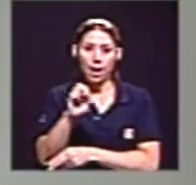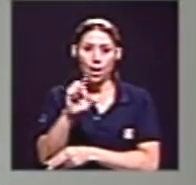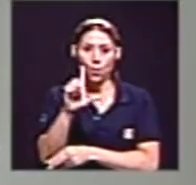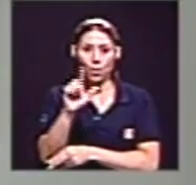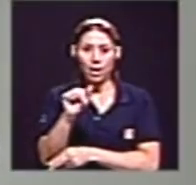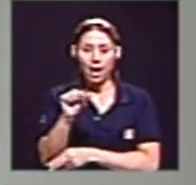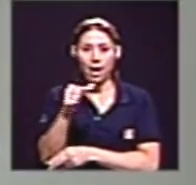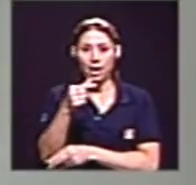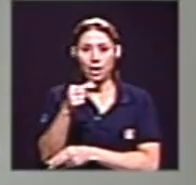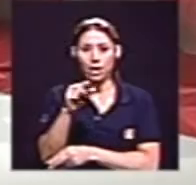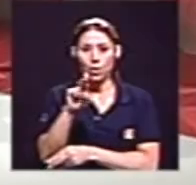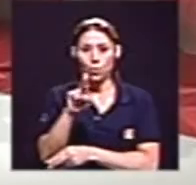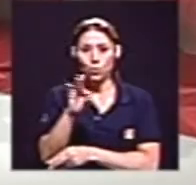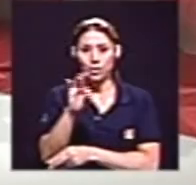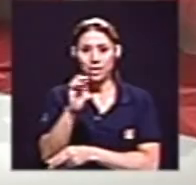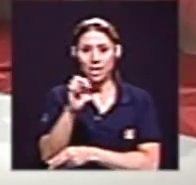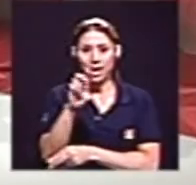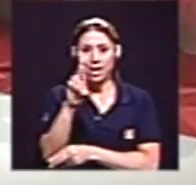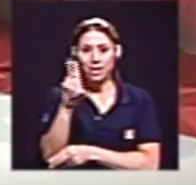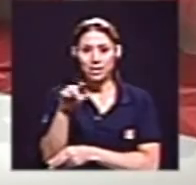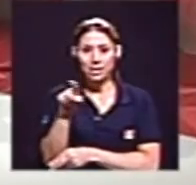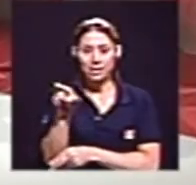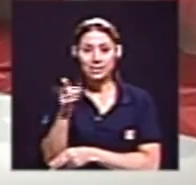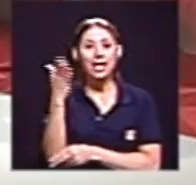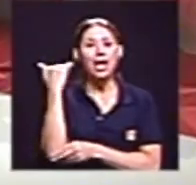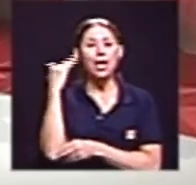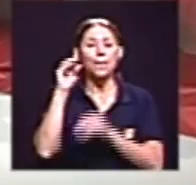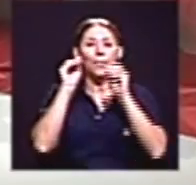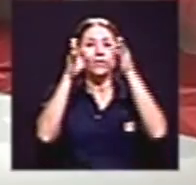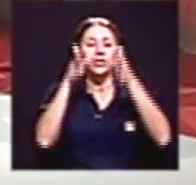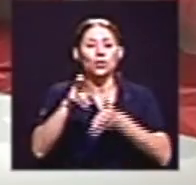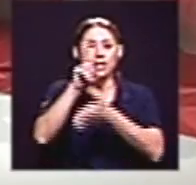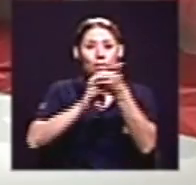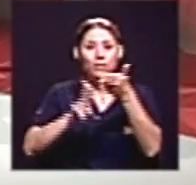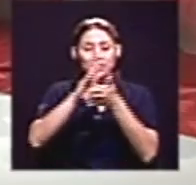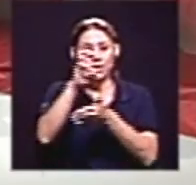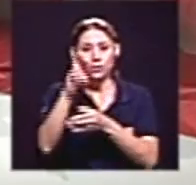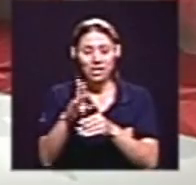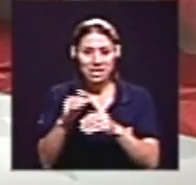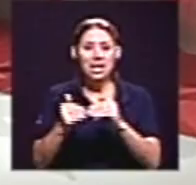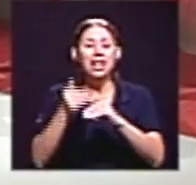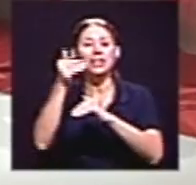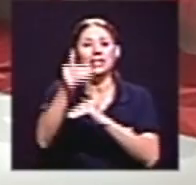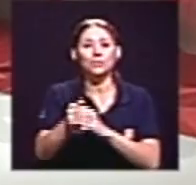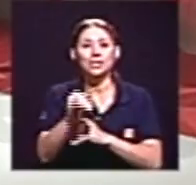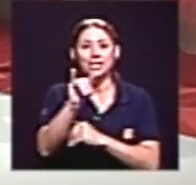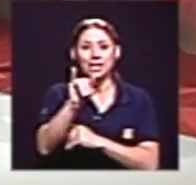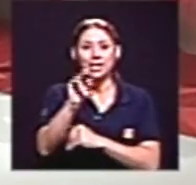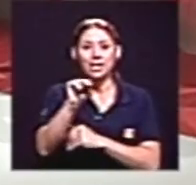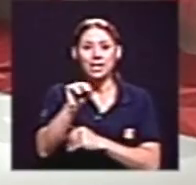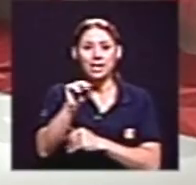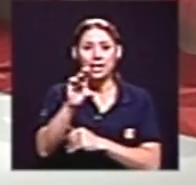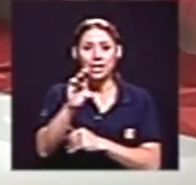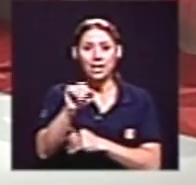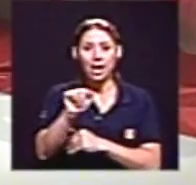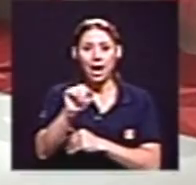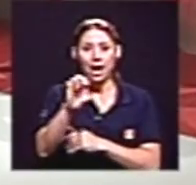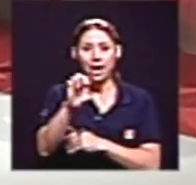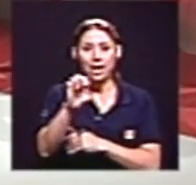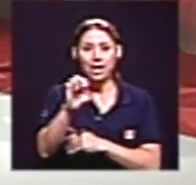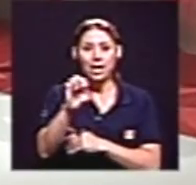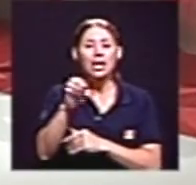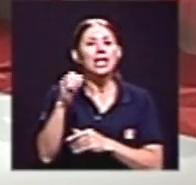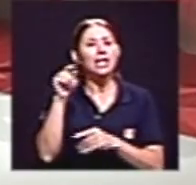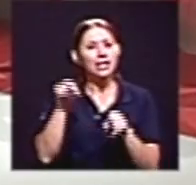fue profesor de la Universidad de Costa Rica y luego del INCAE, si mi memoria no me engaña, tiene 7 años de